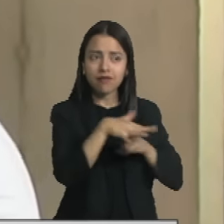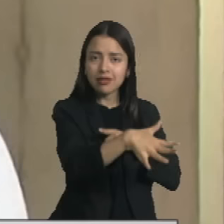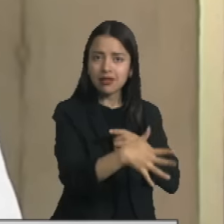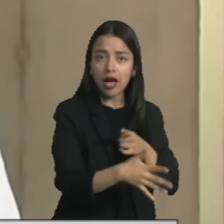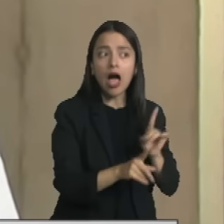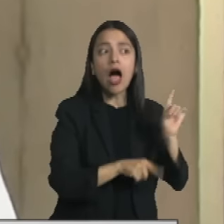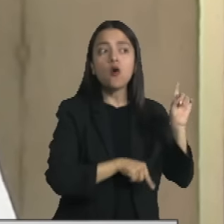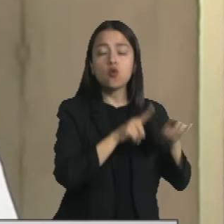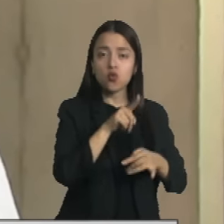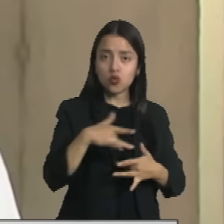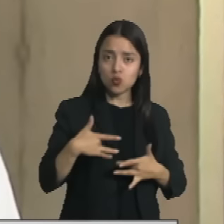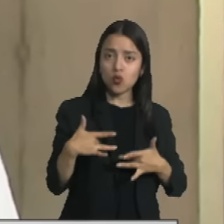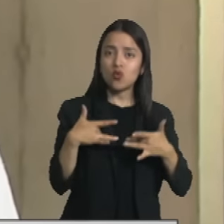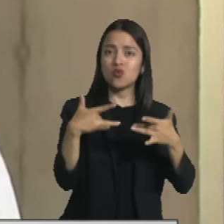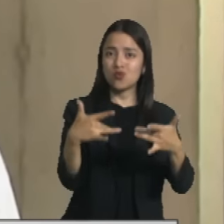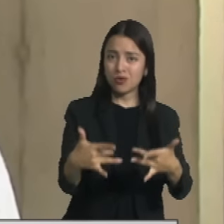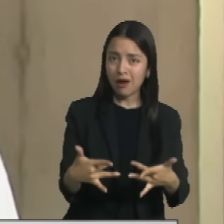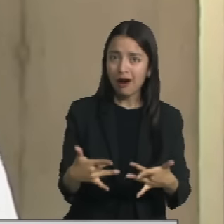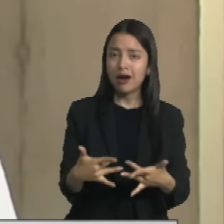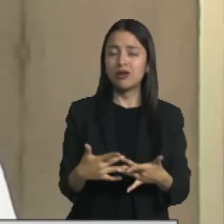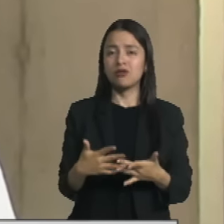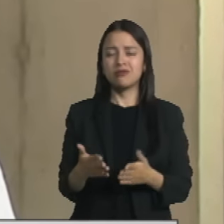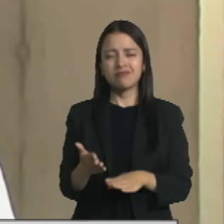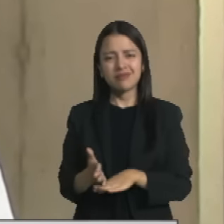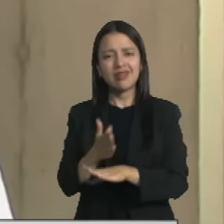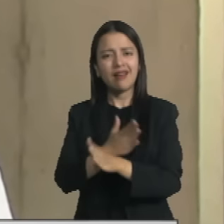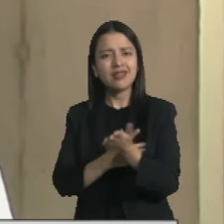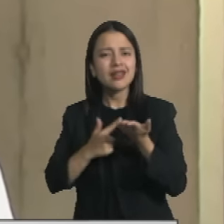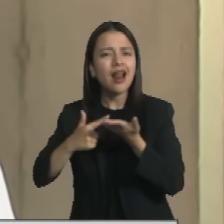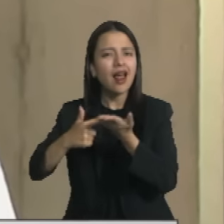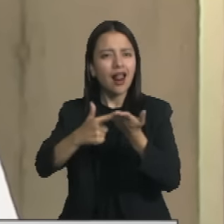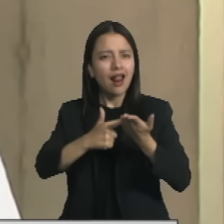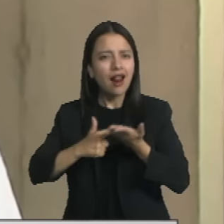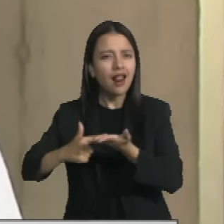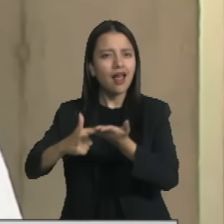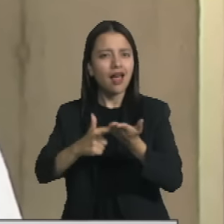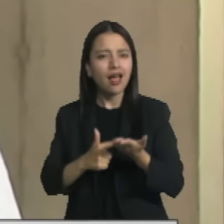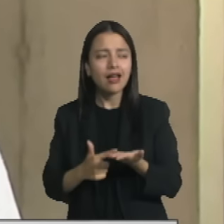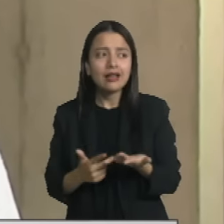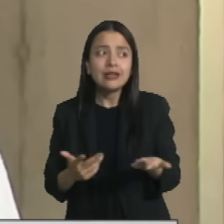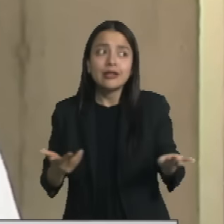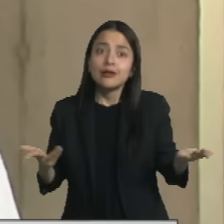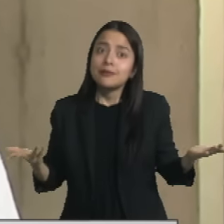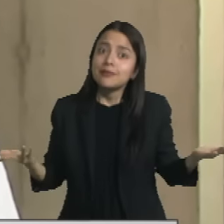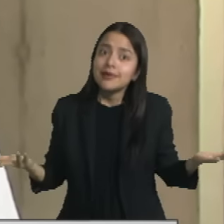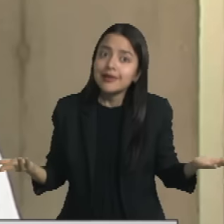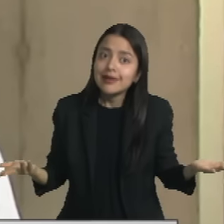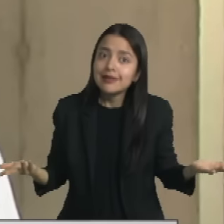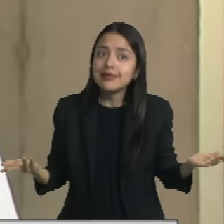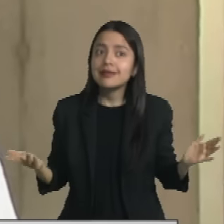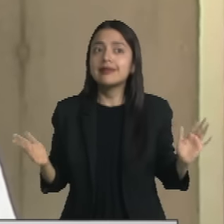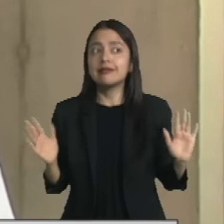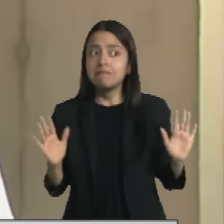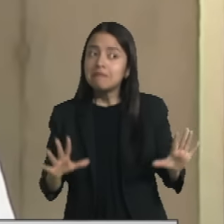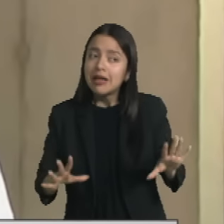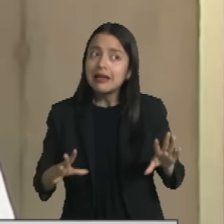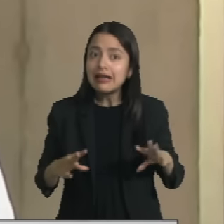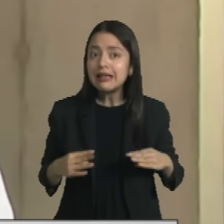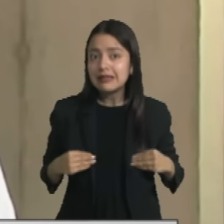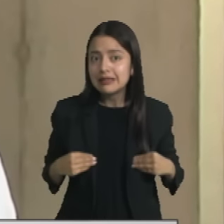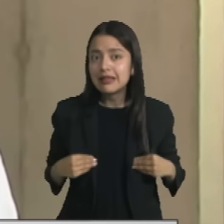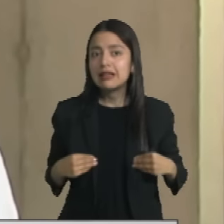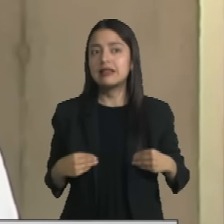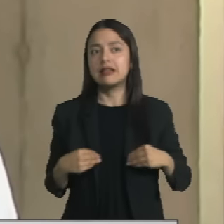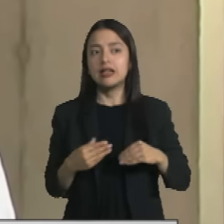manera voluntaria y después de haber tenido un diálogo, la institucionalidad con ellas, digamos que acceden